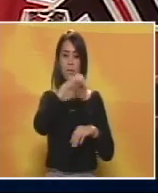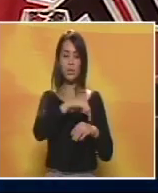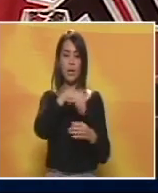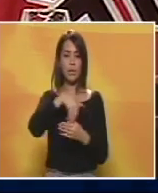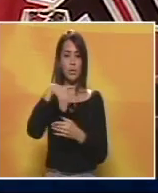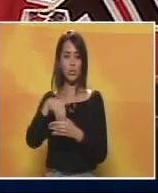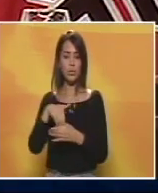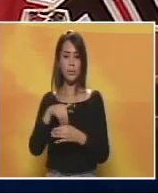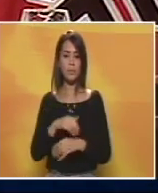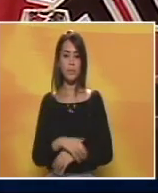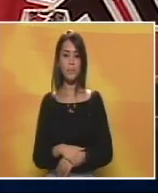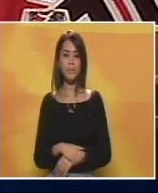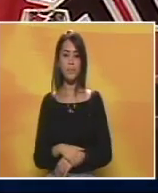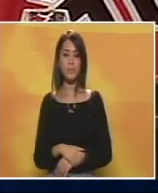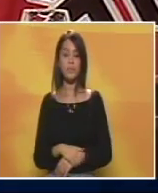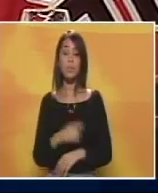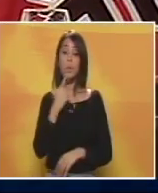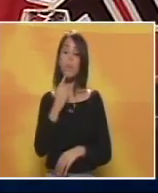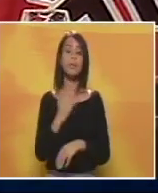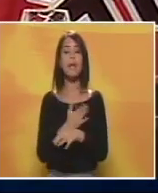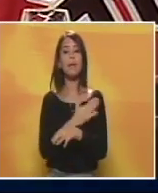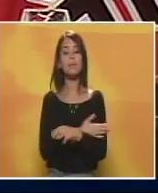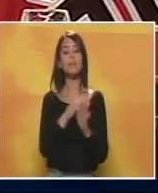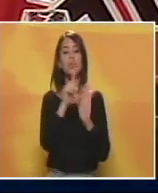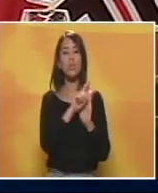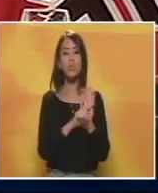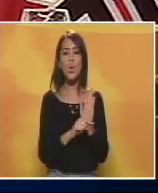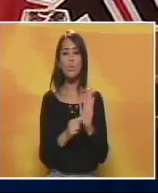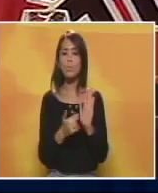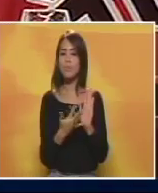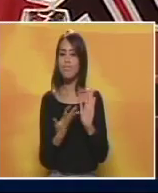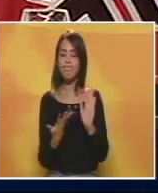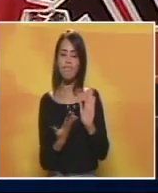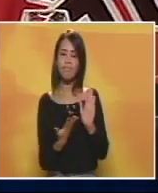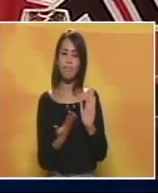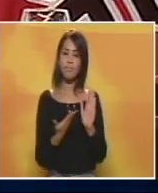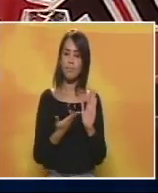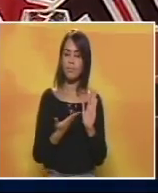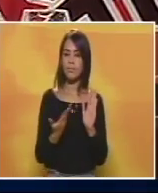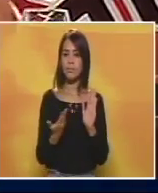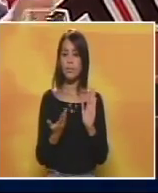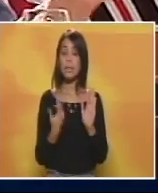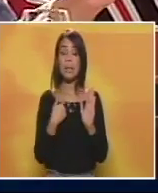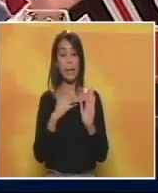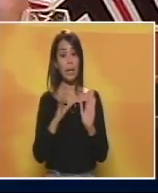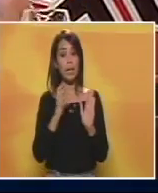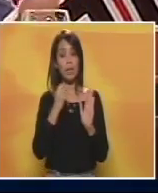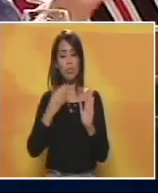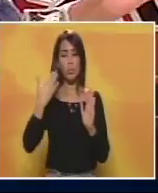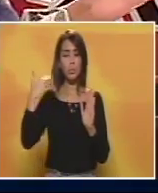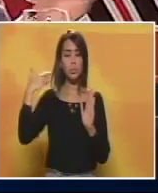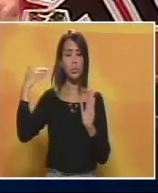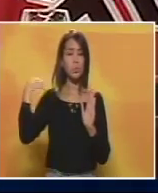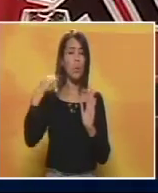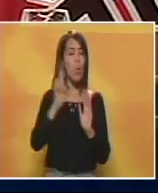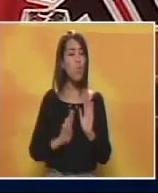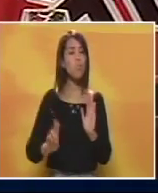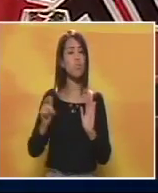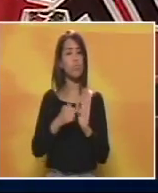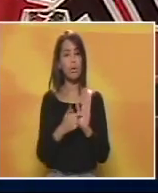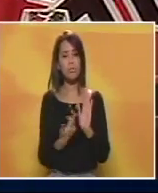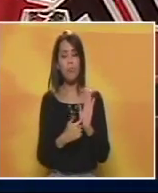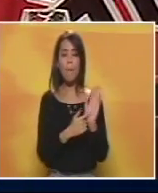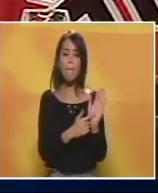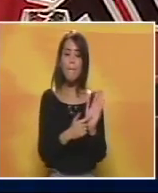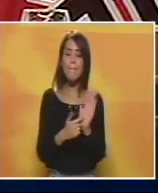Nacional Electoral y, como dije, son las normas que tradicionalmente utilizamos para